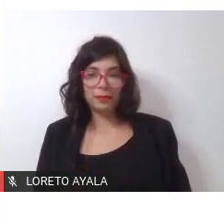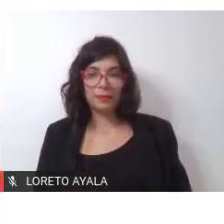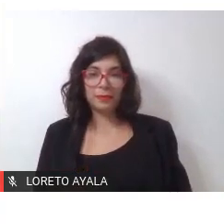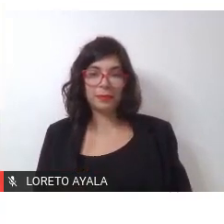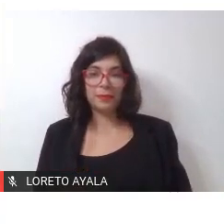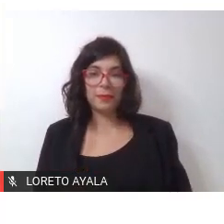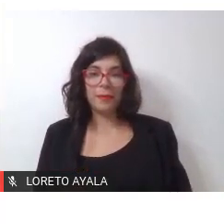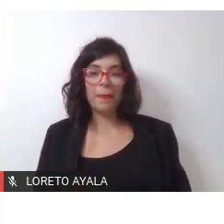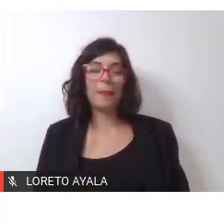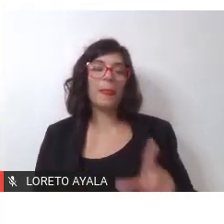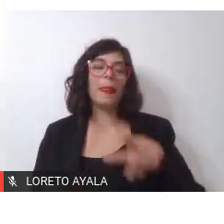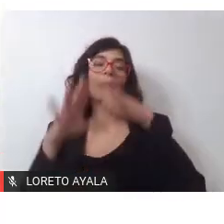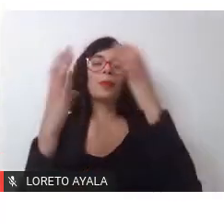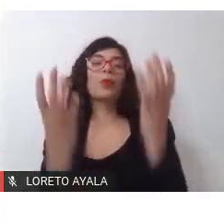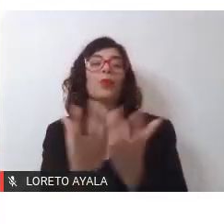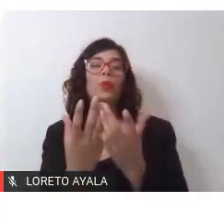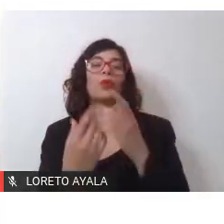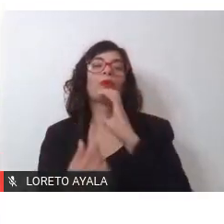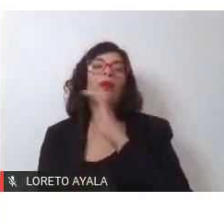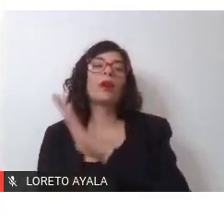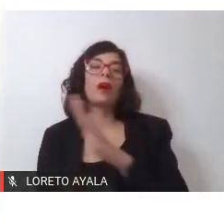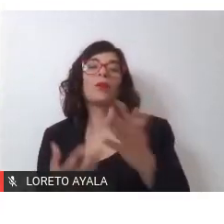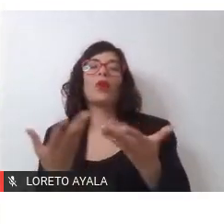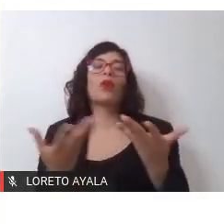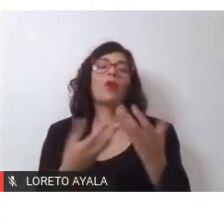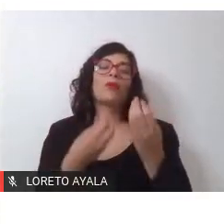cómo funciona, en cómo está